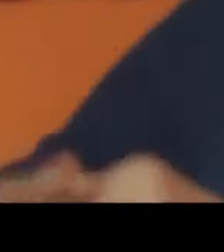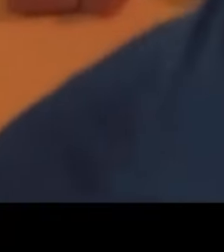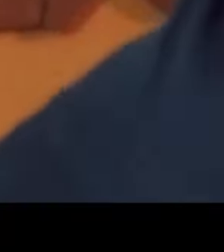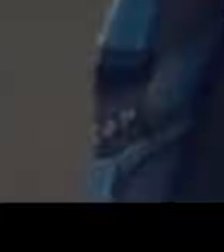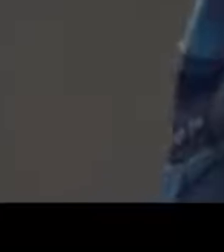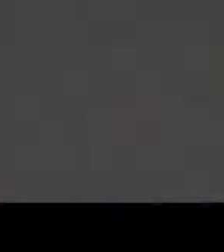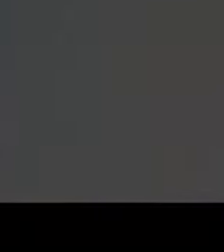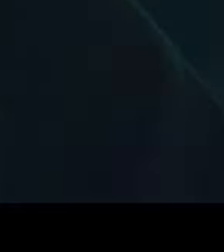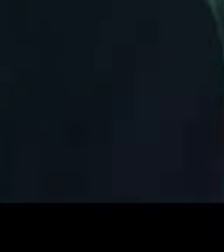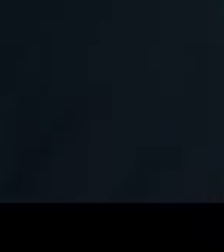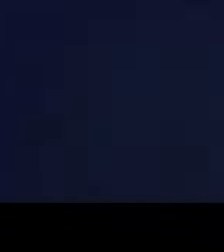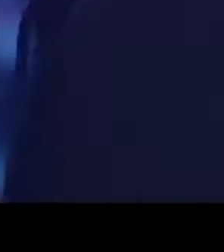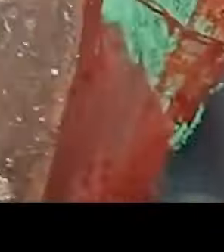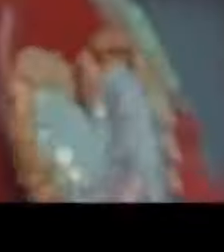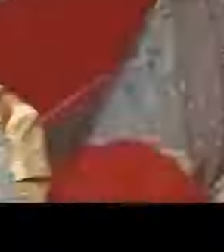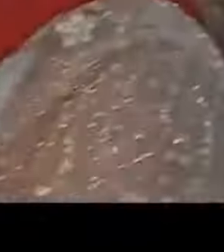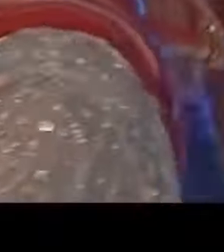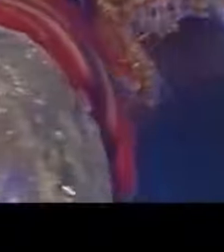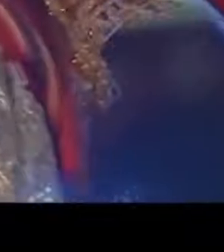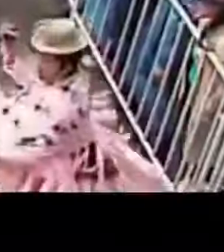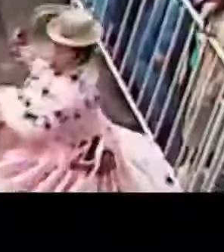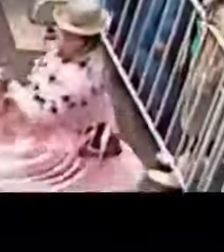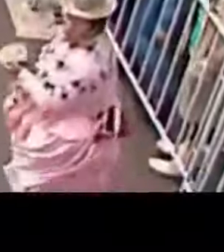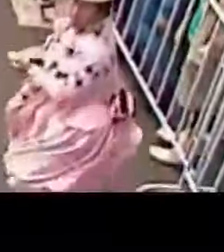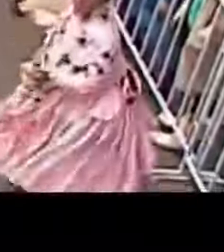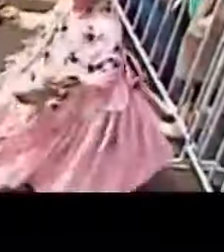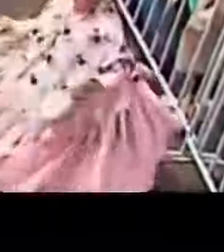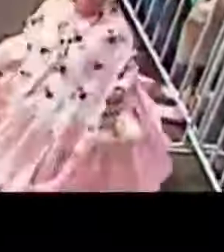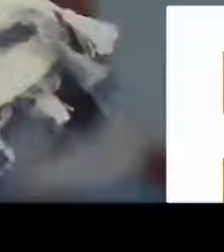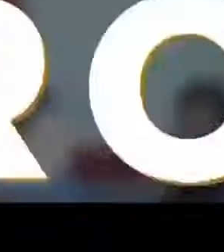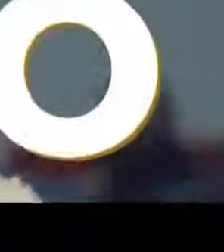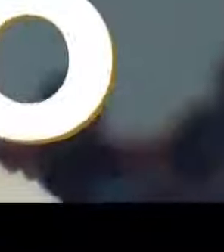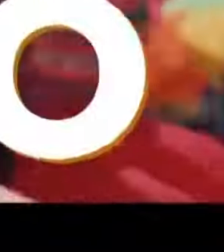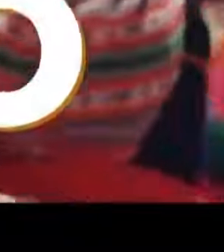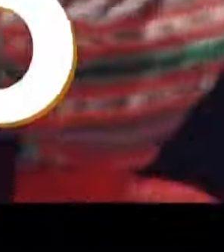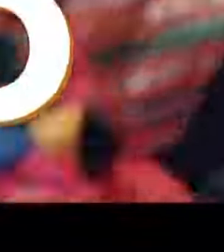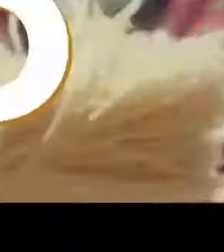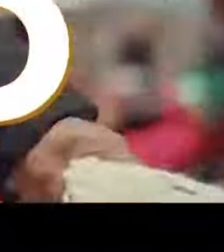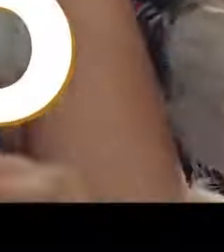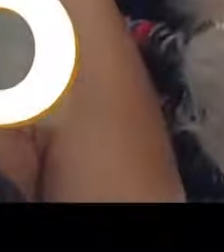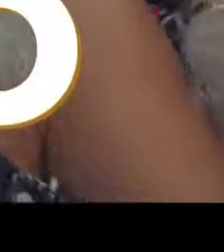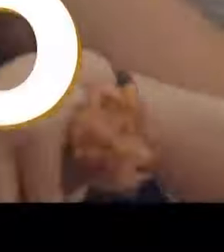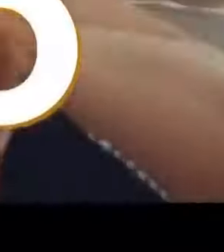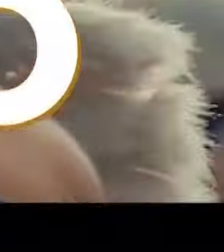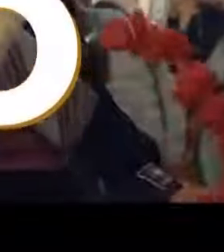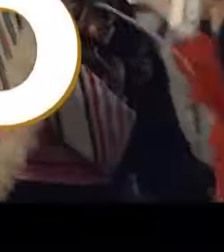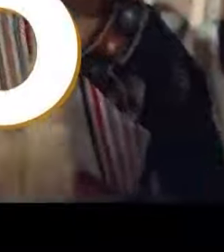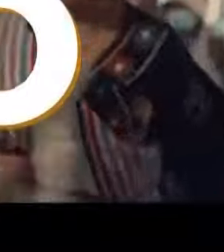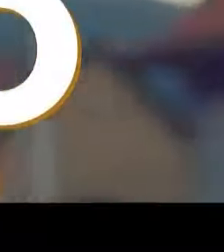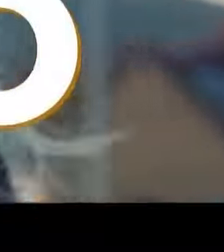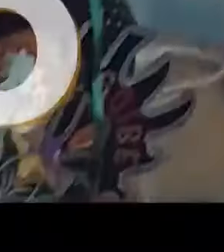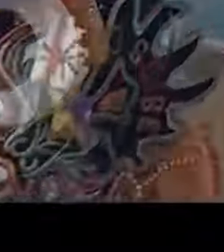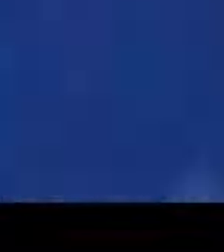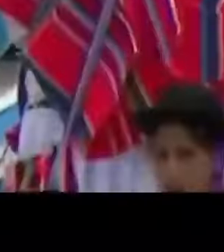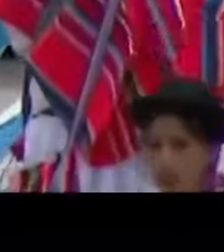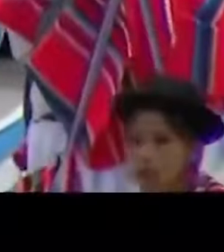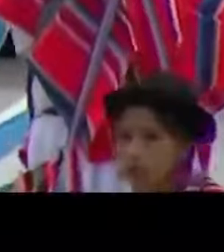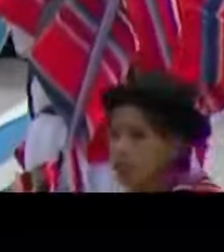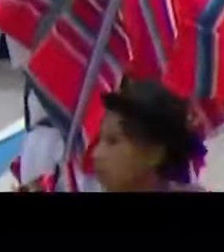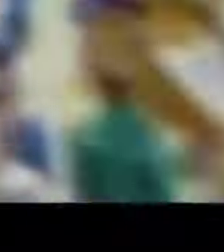invitados especiales. Otro gran esfuerzo de TV Perú. Este 11, 12 y 13 de